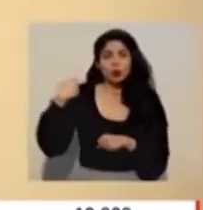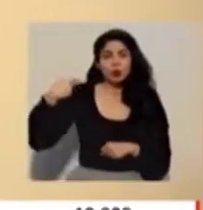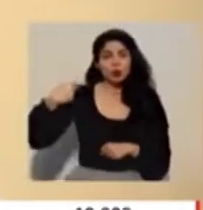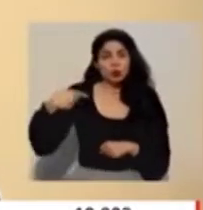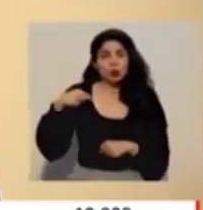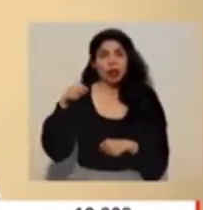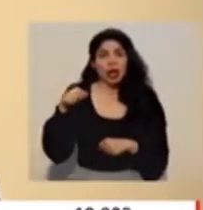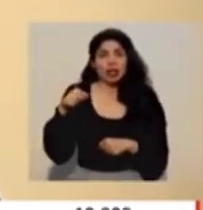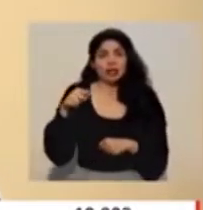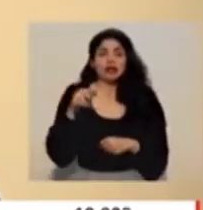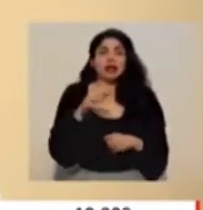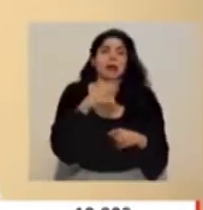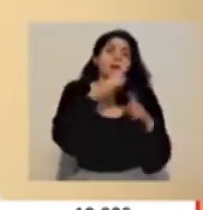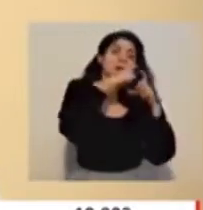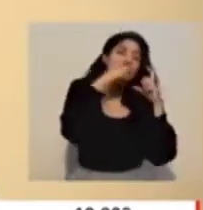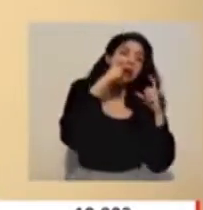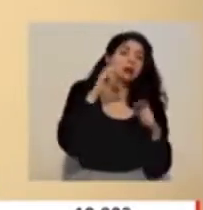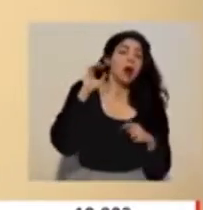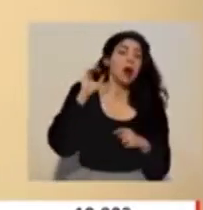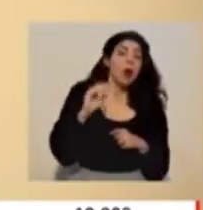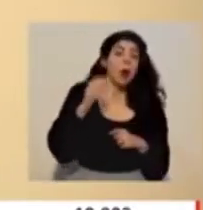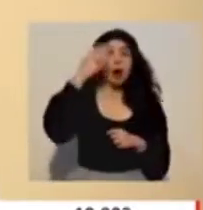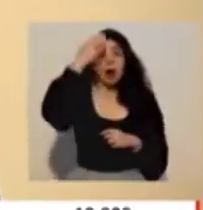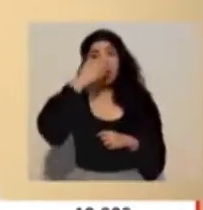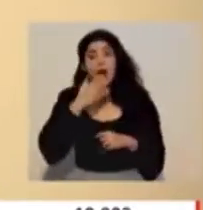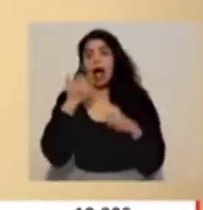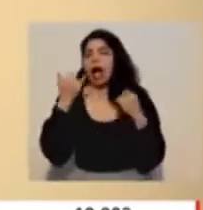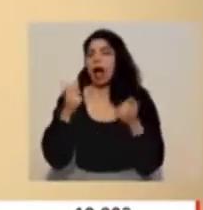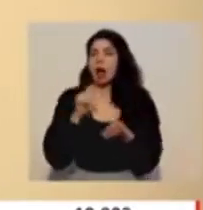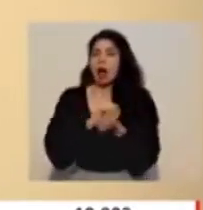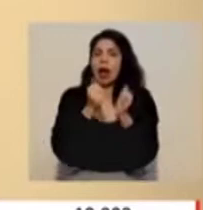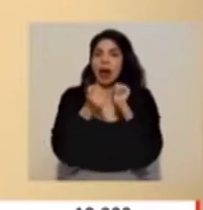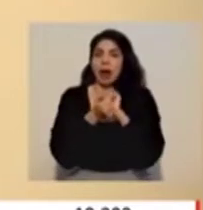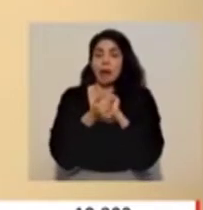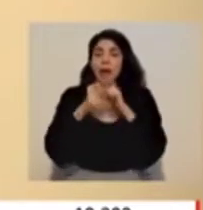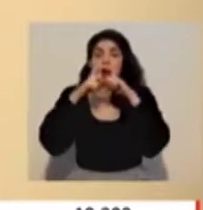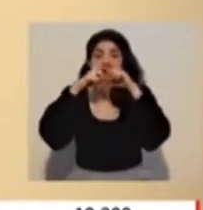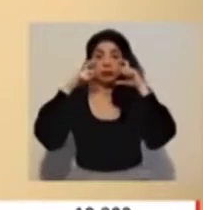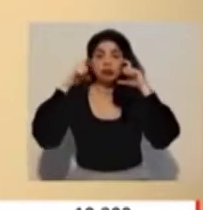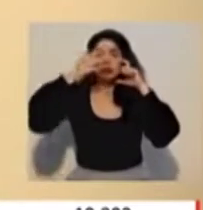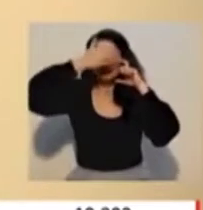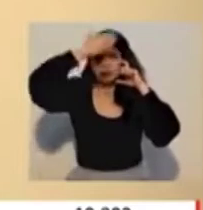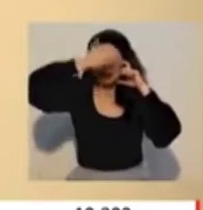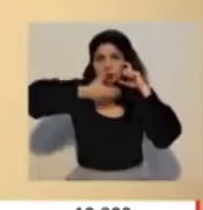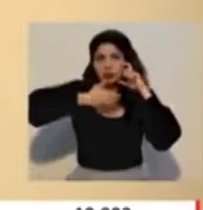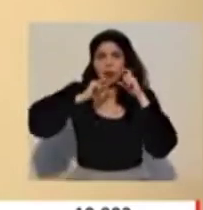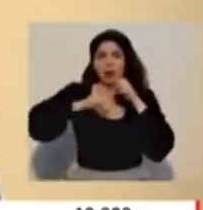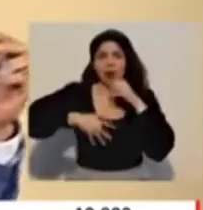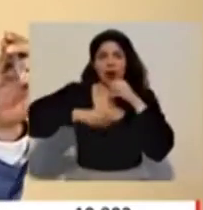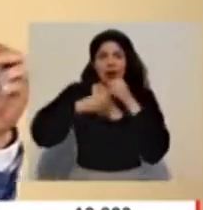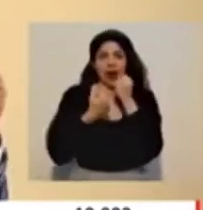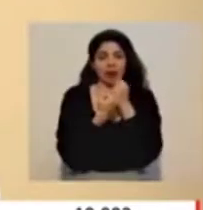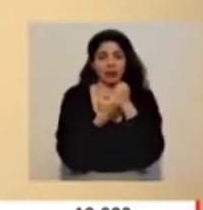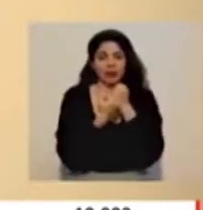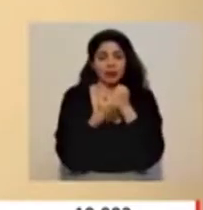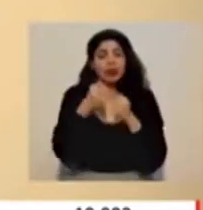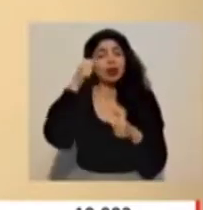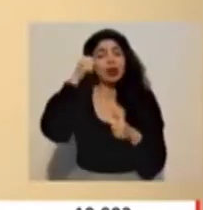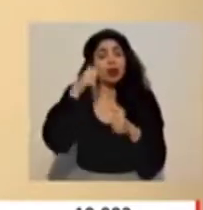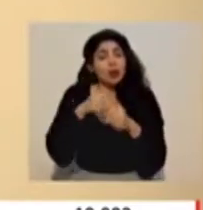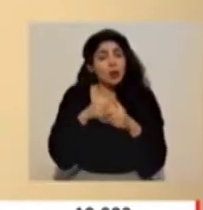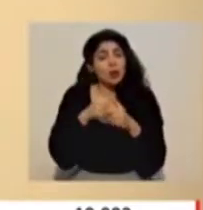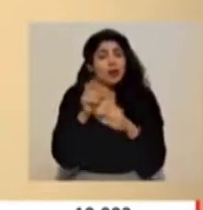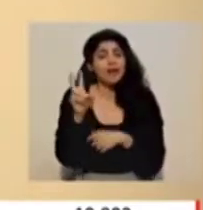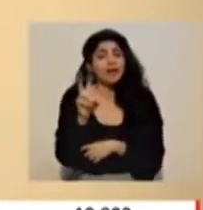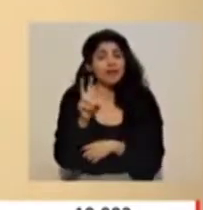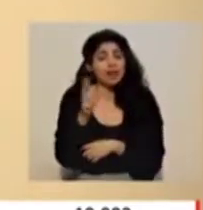alternativa a las mascarillas ya van a ser complementarias e ideales. Además, recordemos que el virus, y lo hemos dicho múltiples